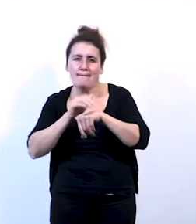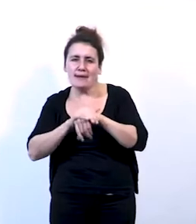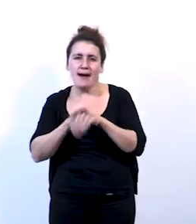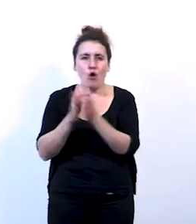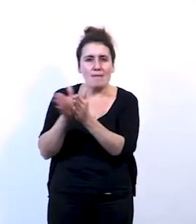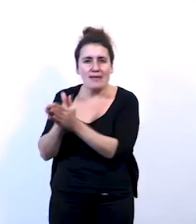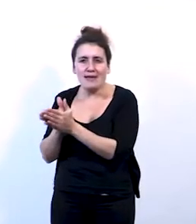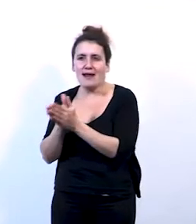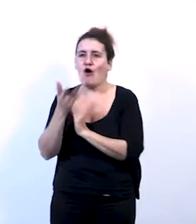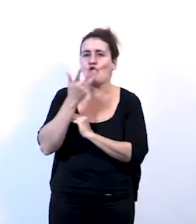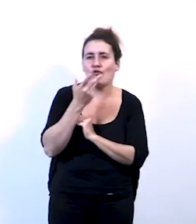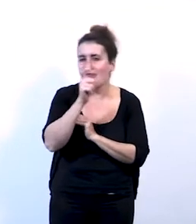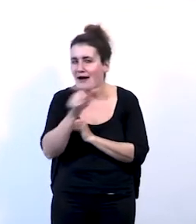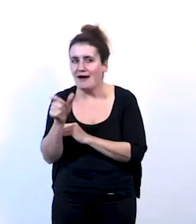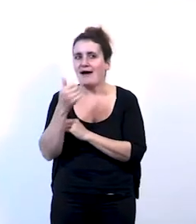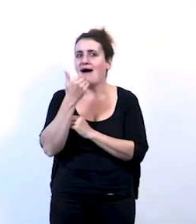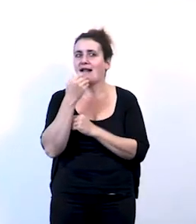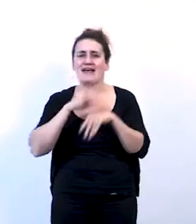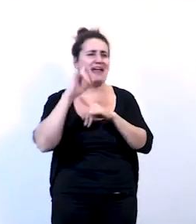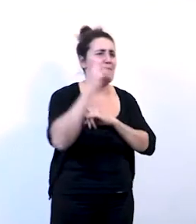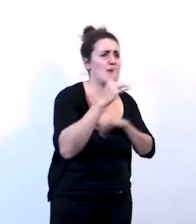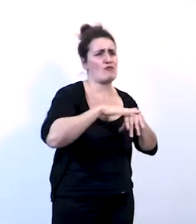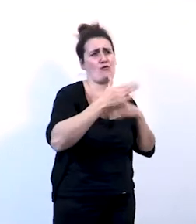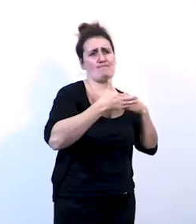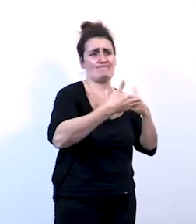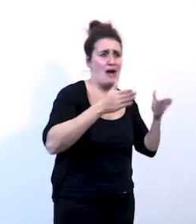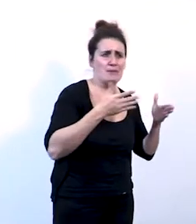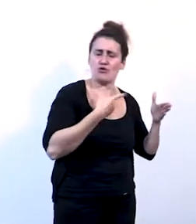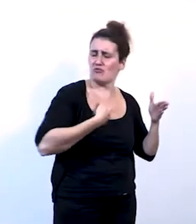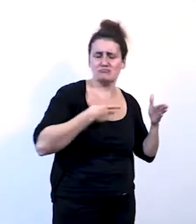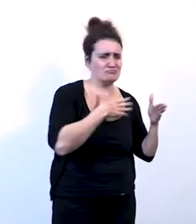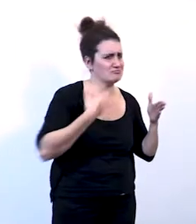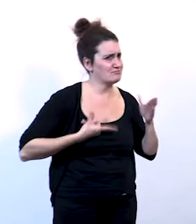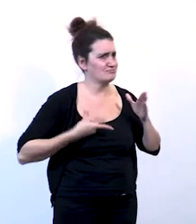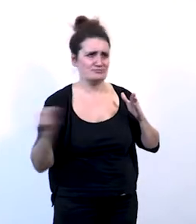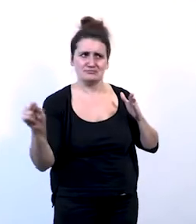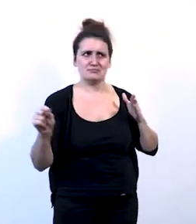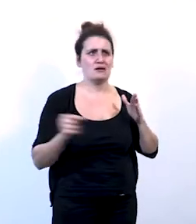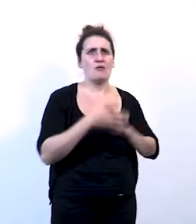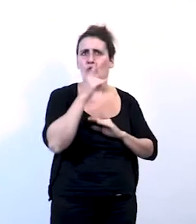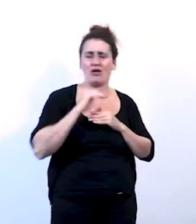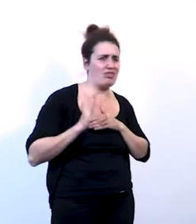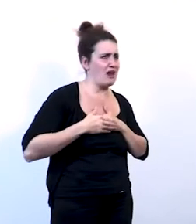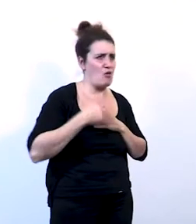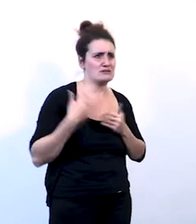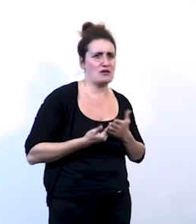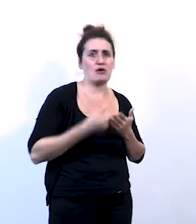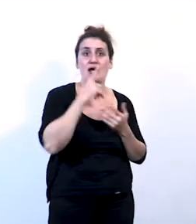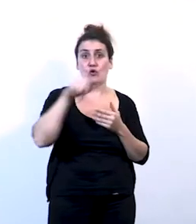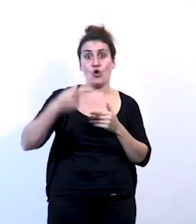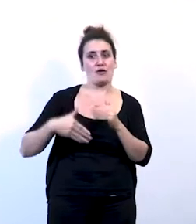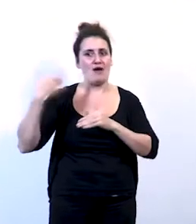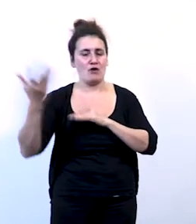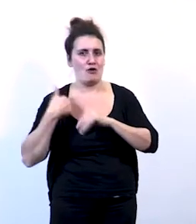compañera, una conocida a la que llamar, decir, oye, ábreme la puerta, que quiero salir de esta de aquí, que me está encerrando, y luego ya fuera